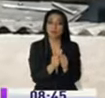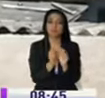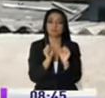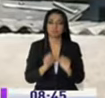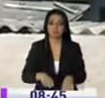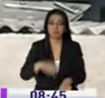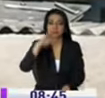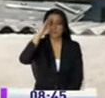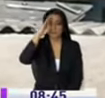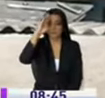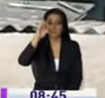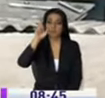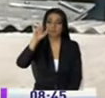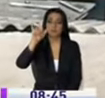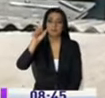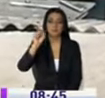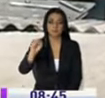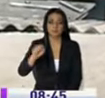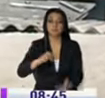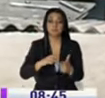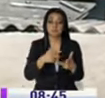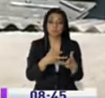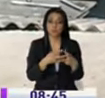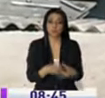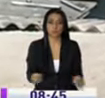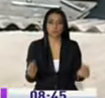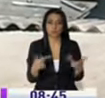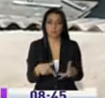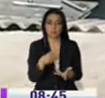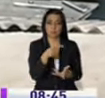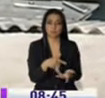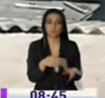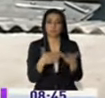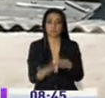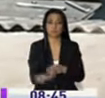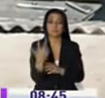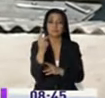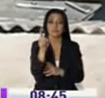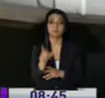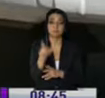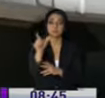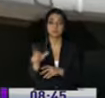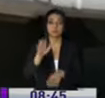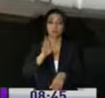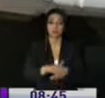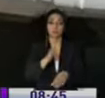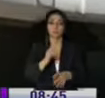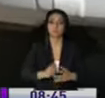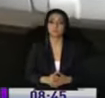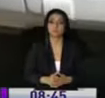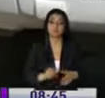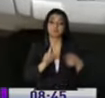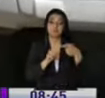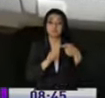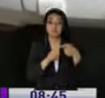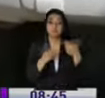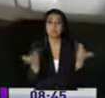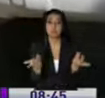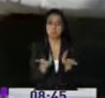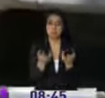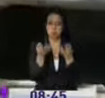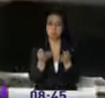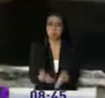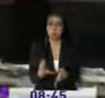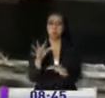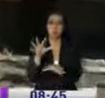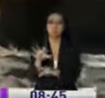los agentes de la DINASED resolver el supuesto sicariato donde están implicados tres sujetos. En primera instancia fueron capturados en flagrancia